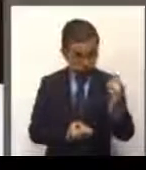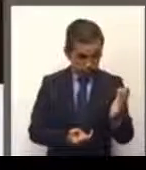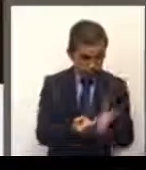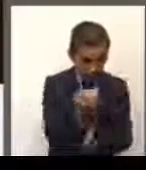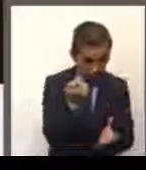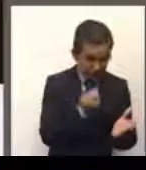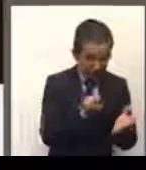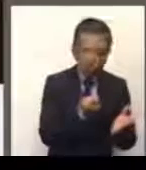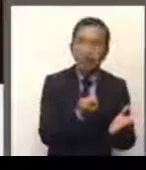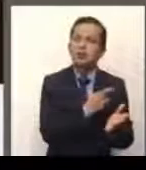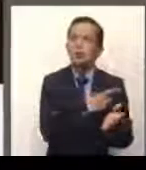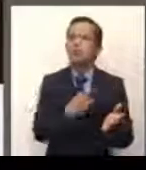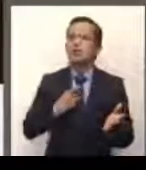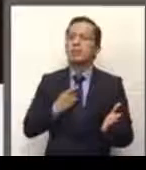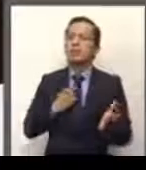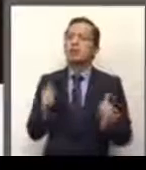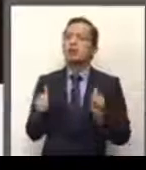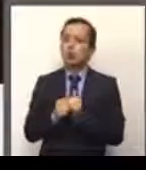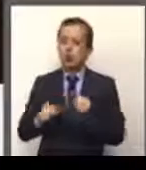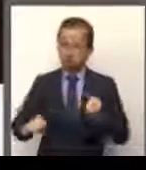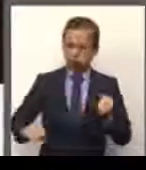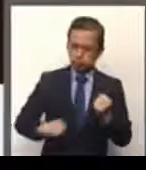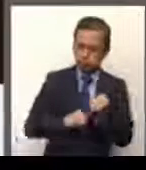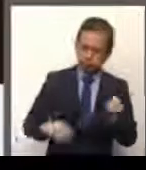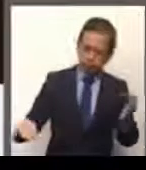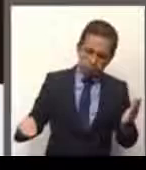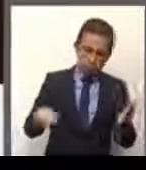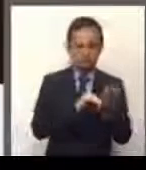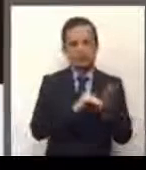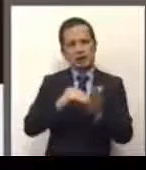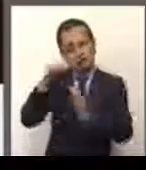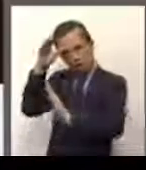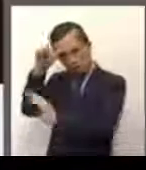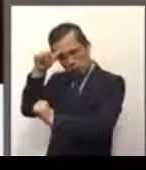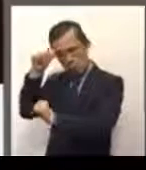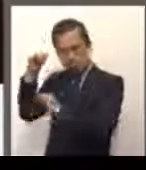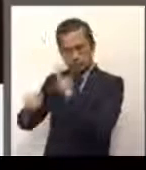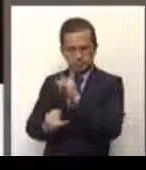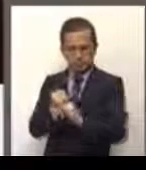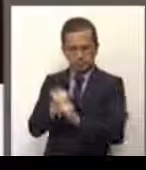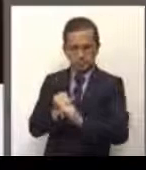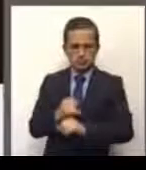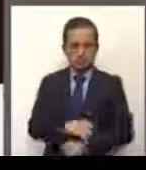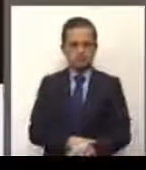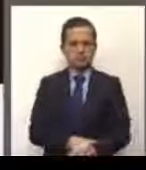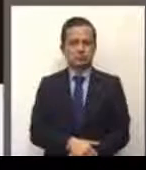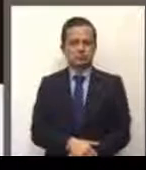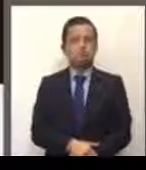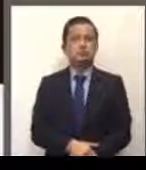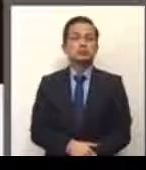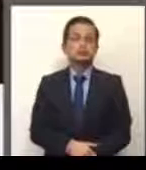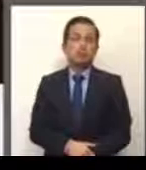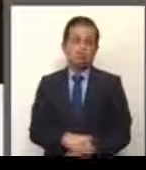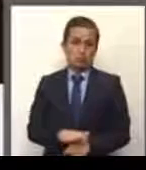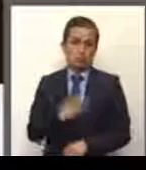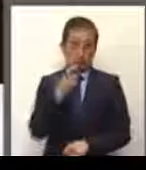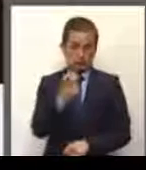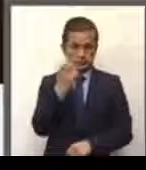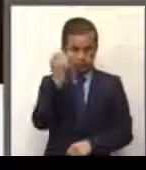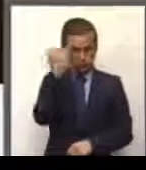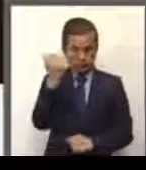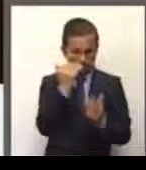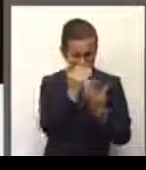debe de estar fundamentados e incluidos los tratados internacionales. En esta tesitura de